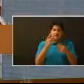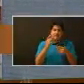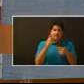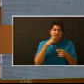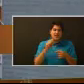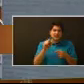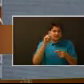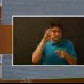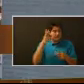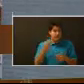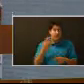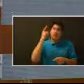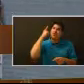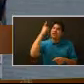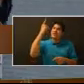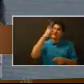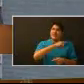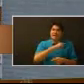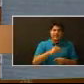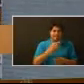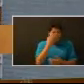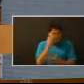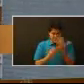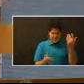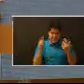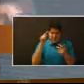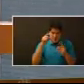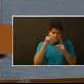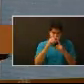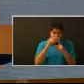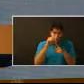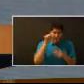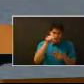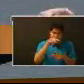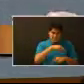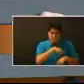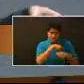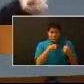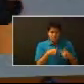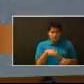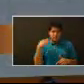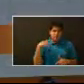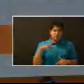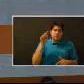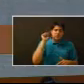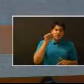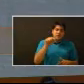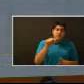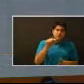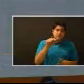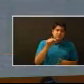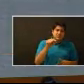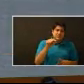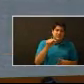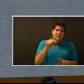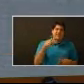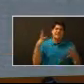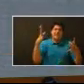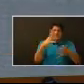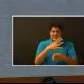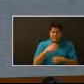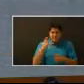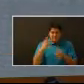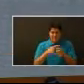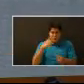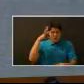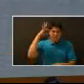porque Él está enviando esa palabra a su corazón para que usted se tome con fe, que le